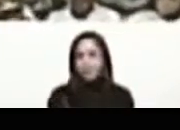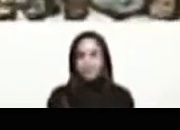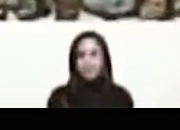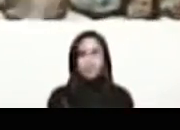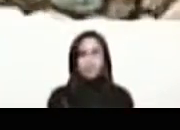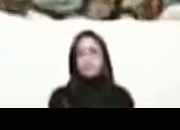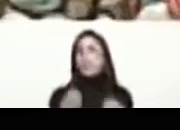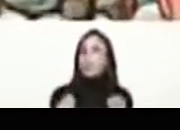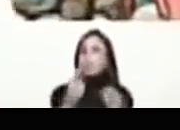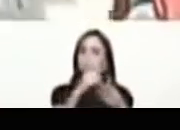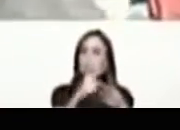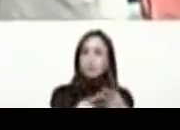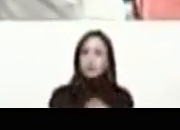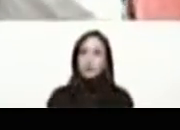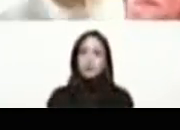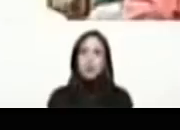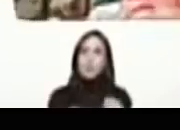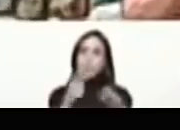Hay muchas cosas que tenemos que mejorar.